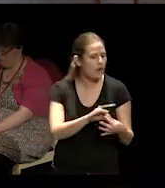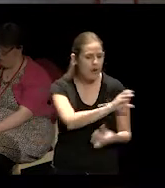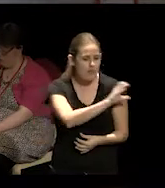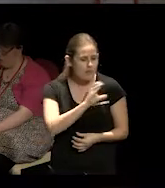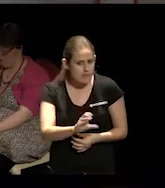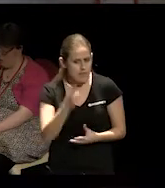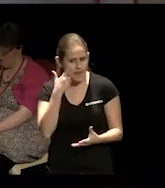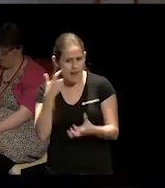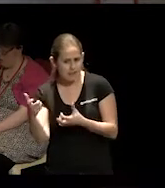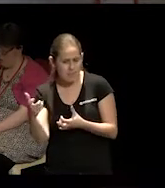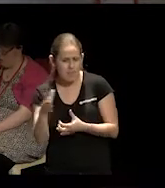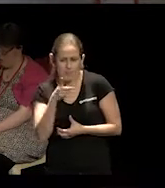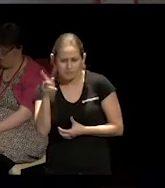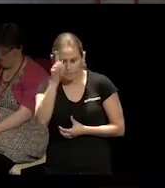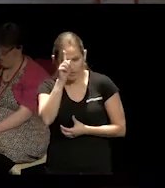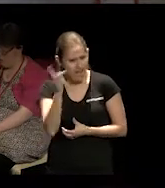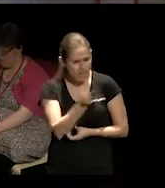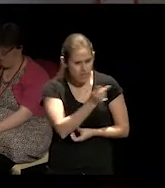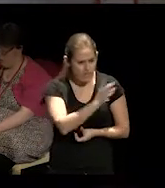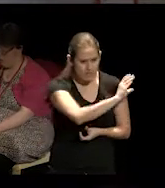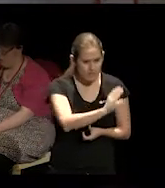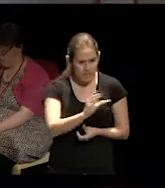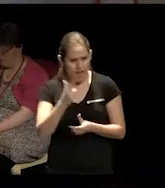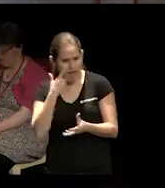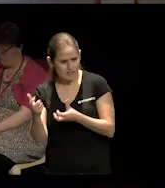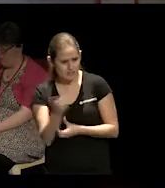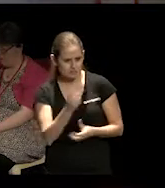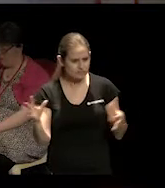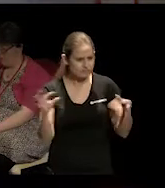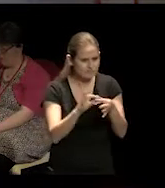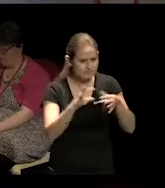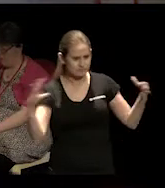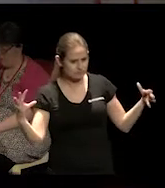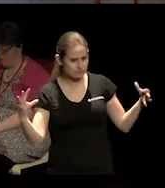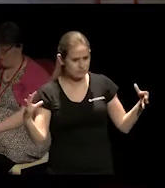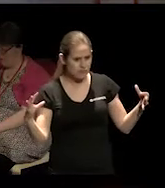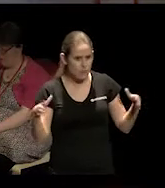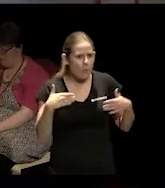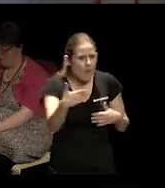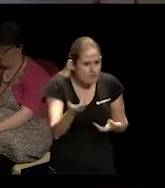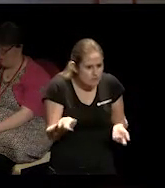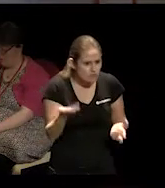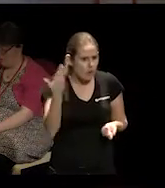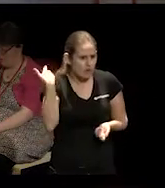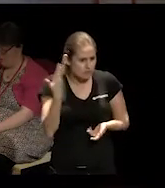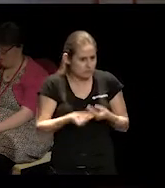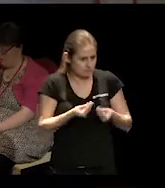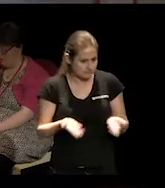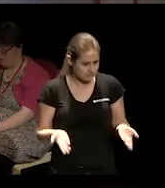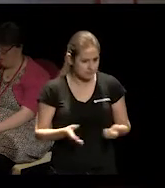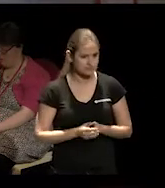momento se dejó de unir, pero que ahora tenemos que luchar un poco también por conectar estos dos mundos que nos van a ayudar mucho